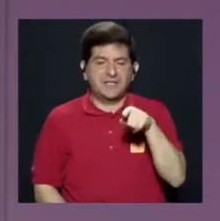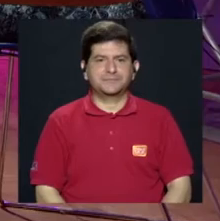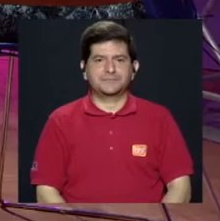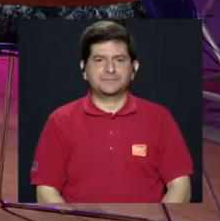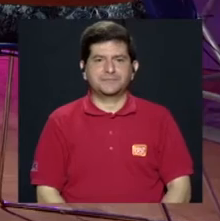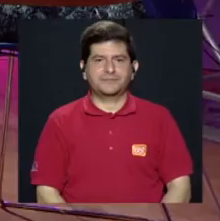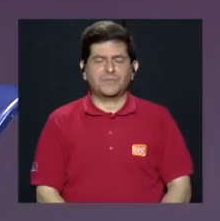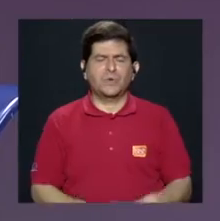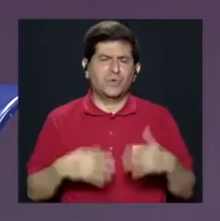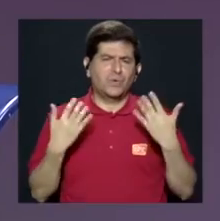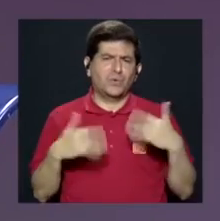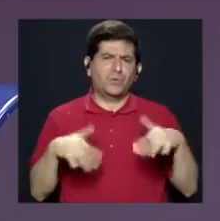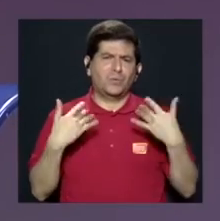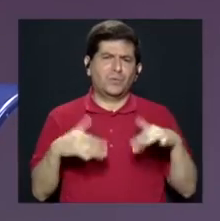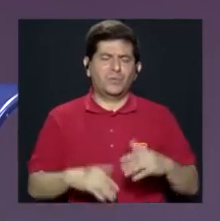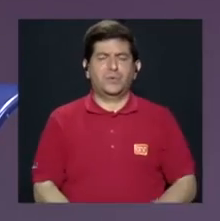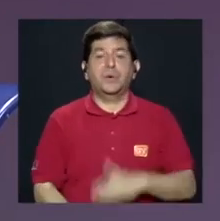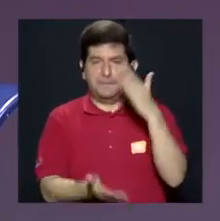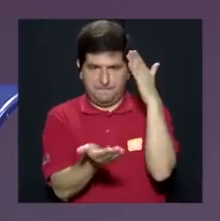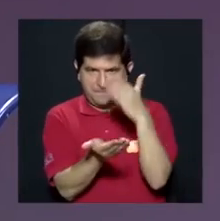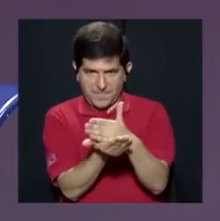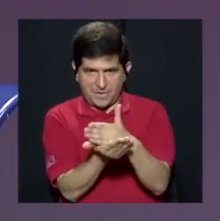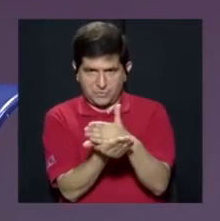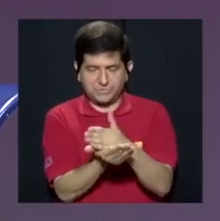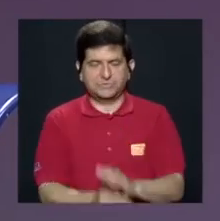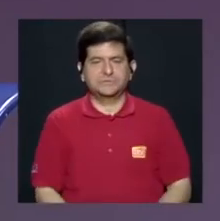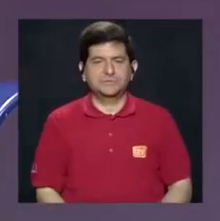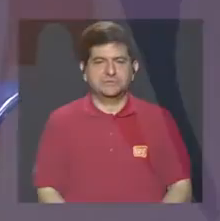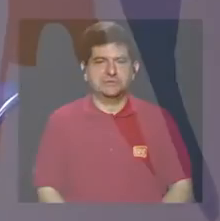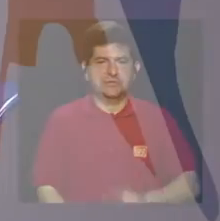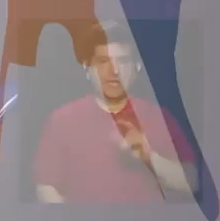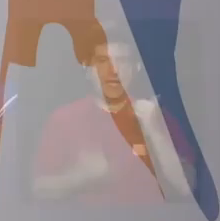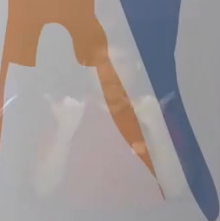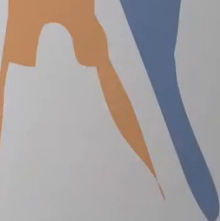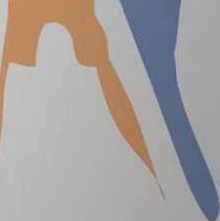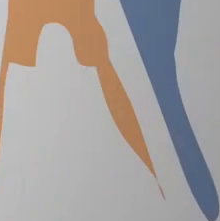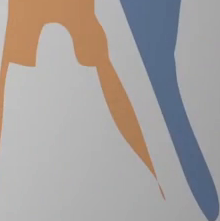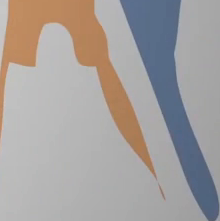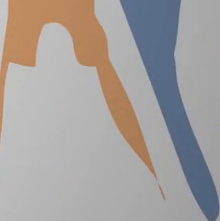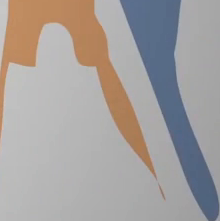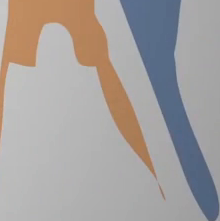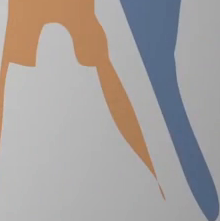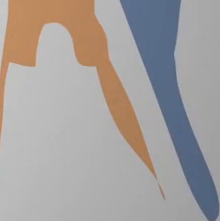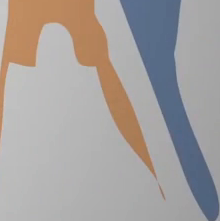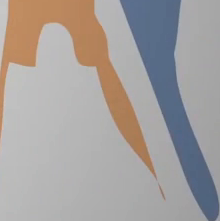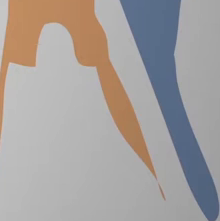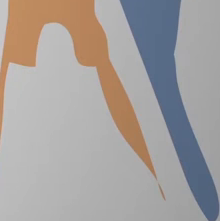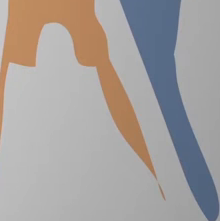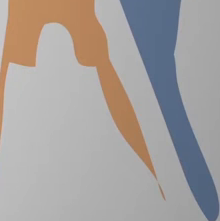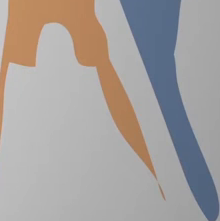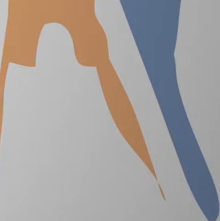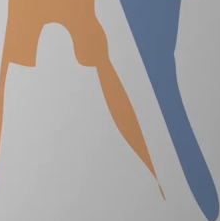murió. Vamos a una pausa y en segundos estamos de regreso con Palabra de Mujer.